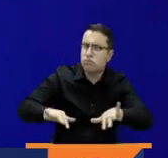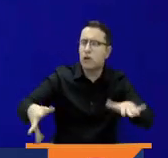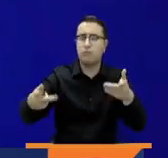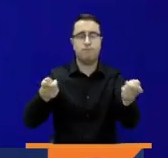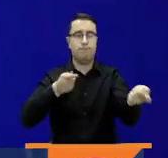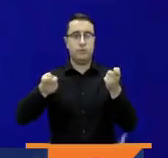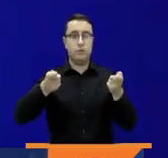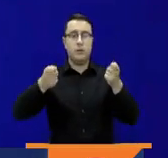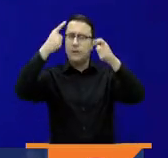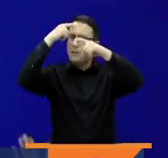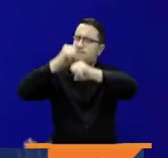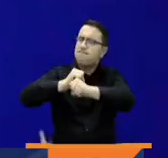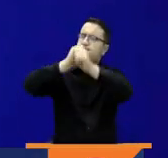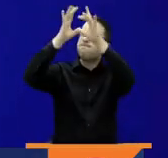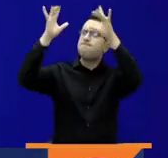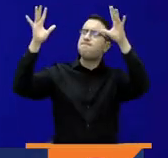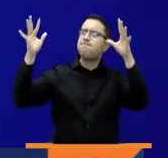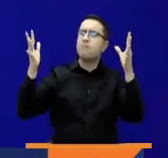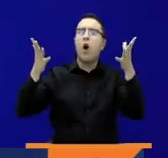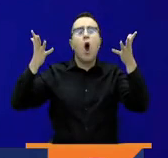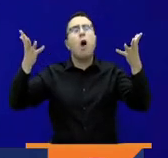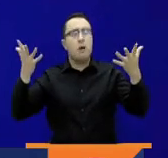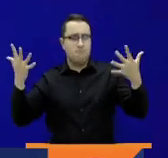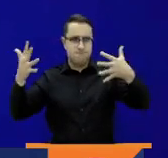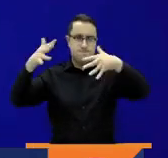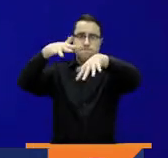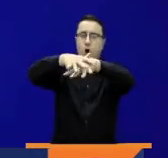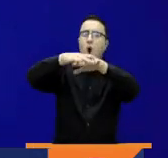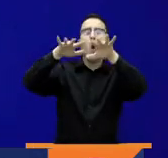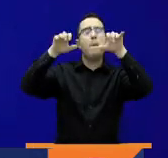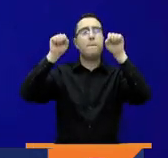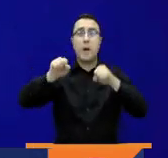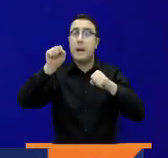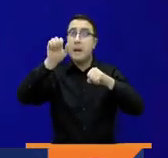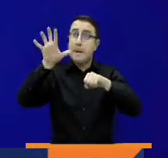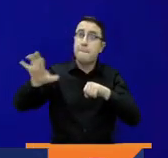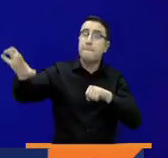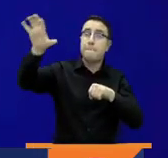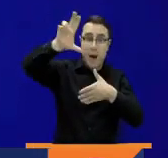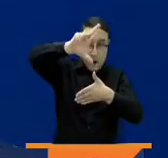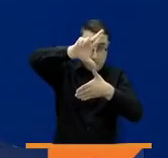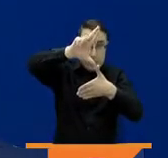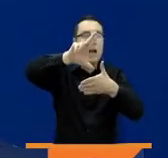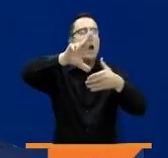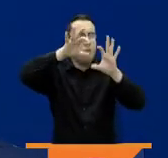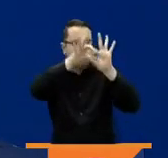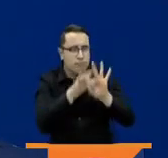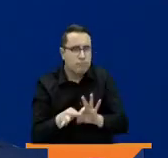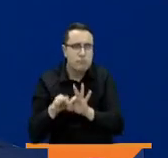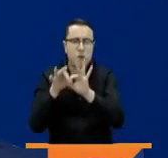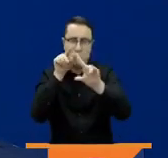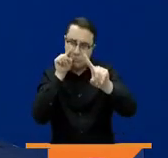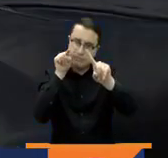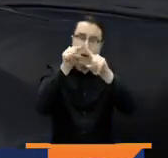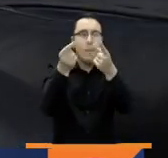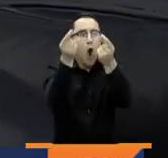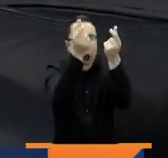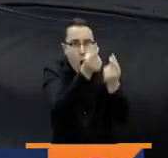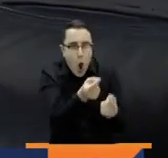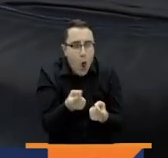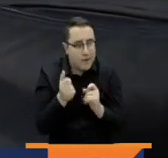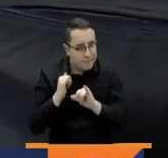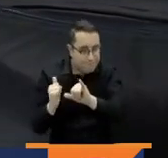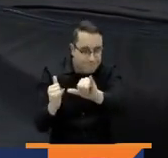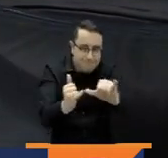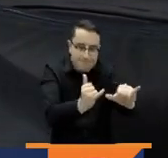gran coordinación que nos permita tener un mercado regional para tener economías de escala. Adicionalmente, el presidente pidió involucrar en